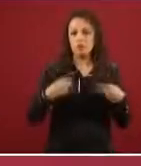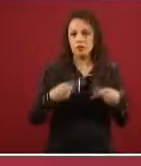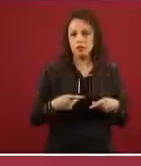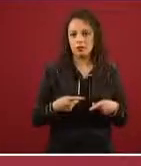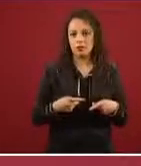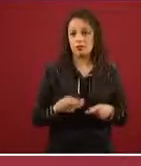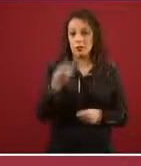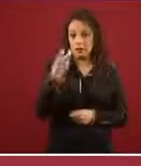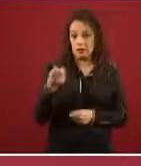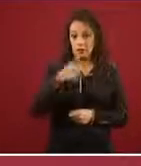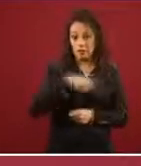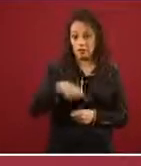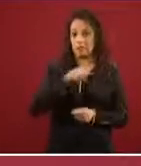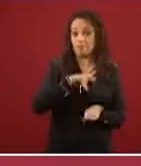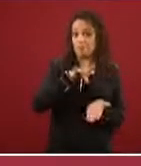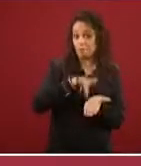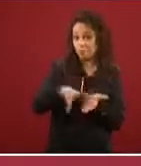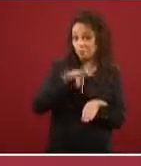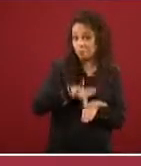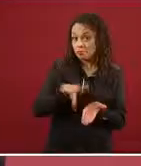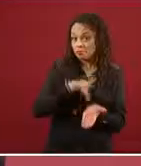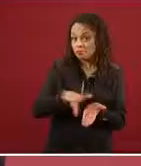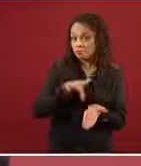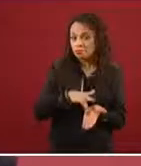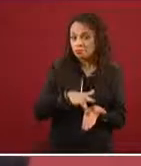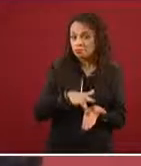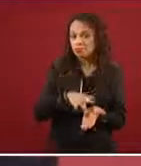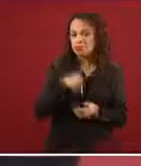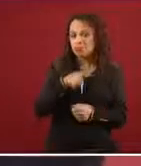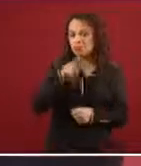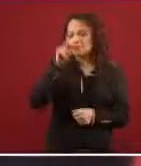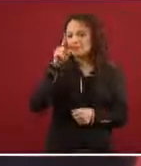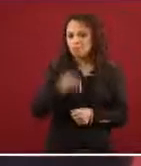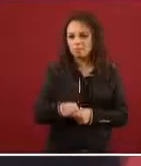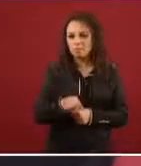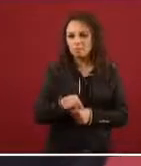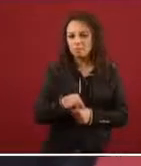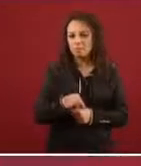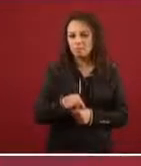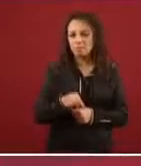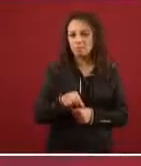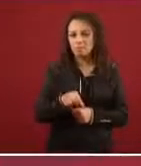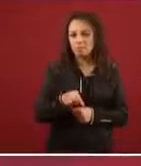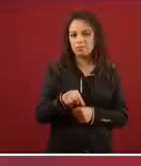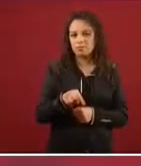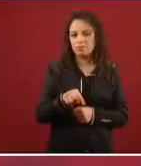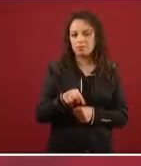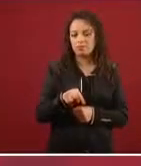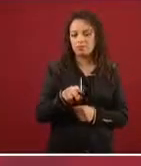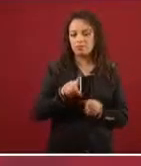ayudamos en ese aspecto, va a ser muy difícil